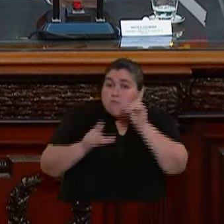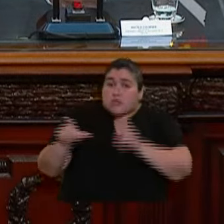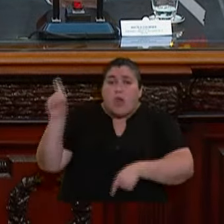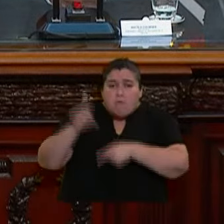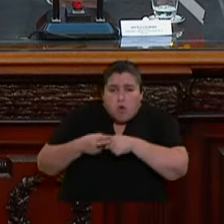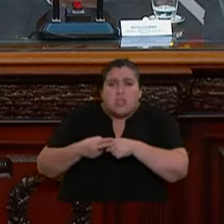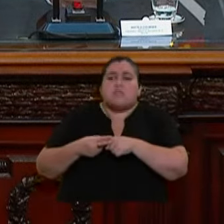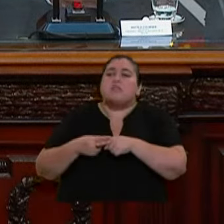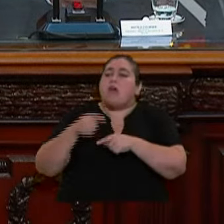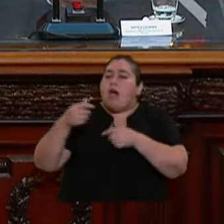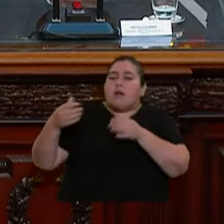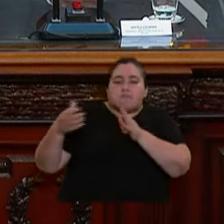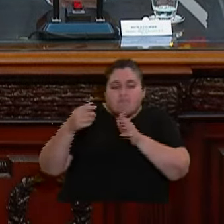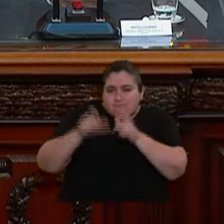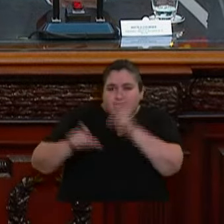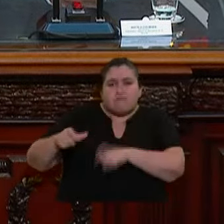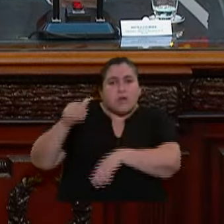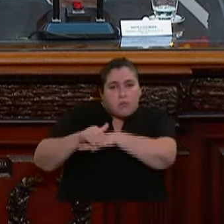los representados.